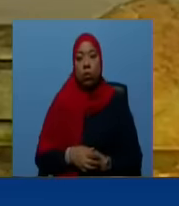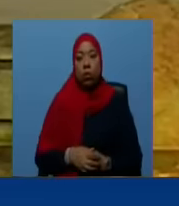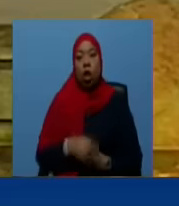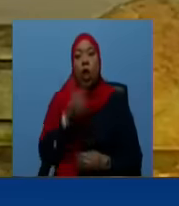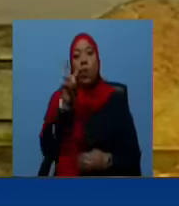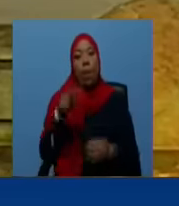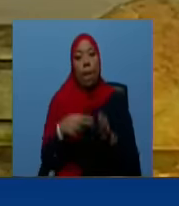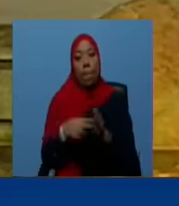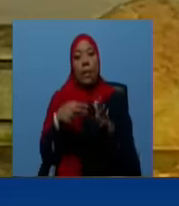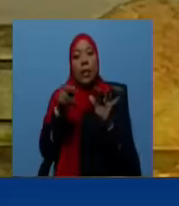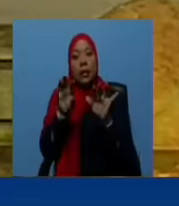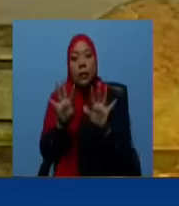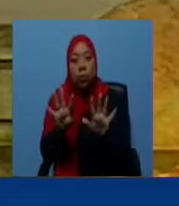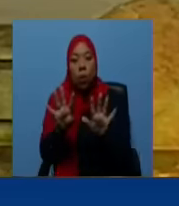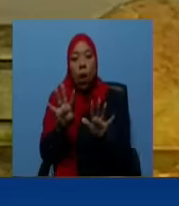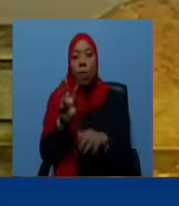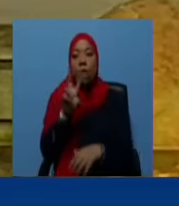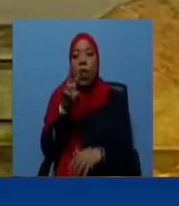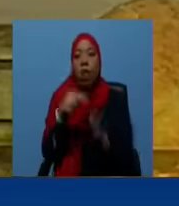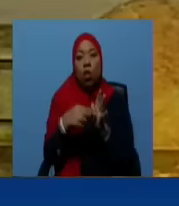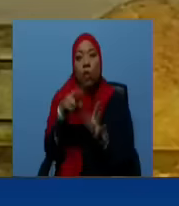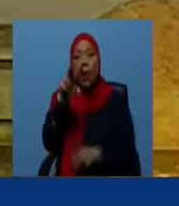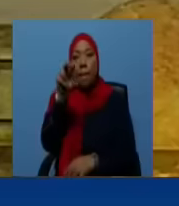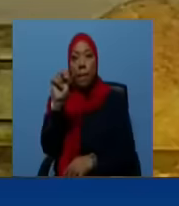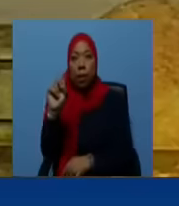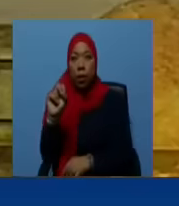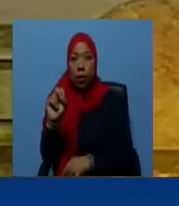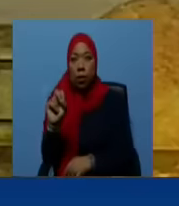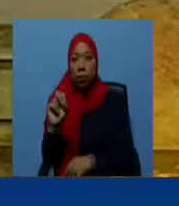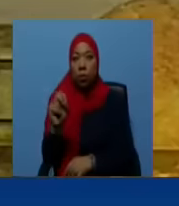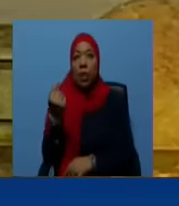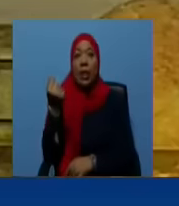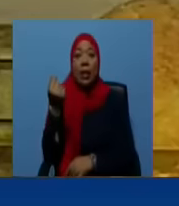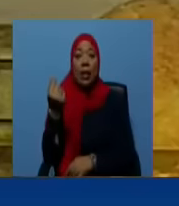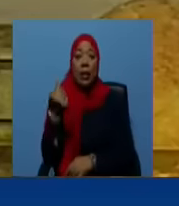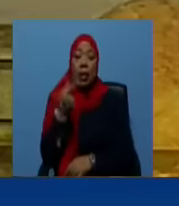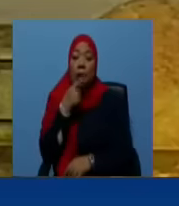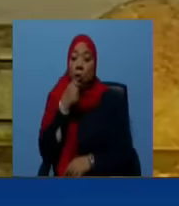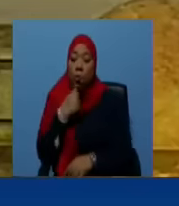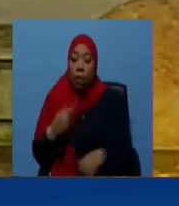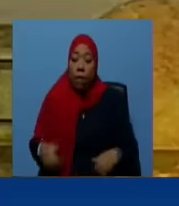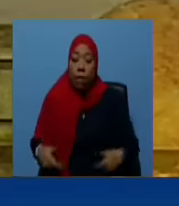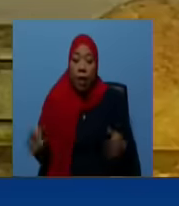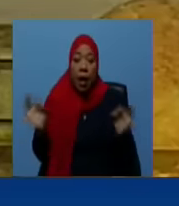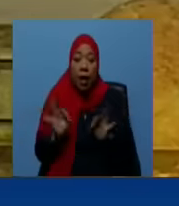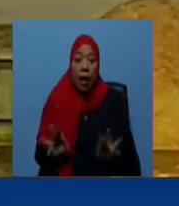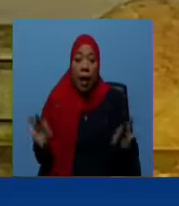migraron por obligación económica.